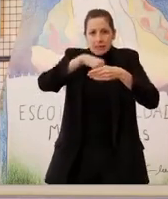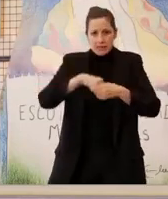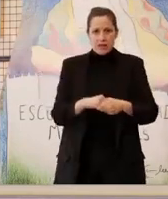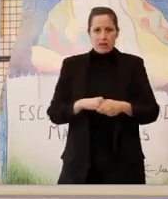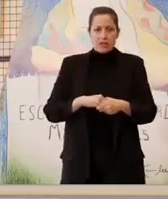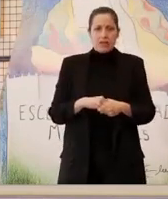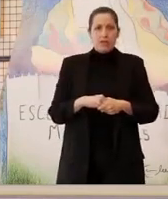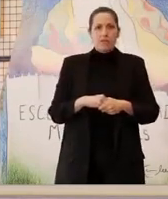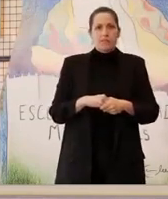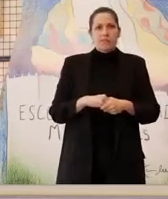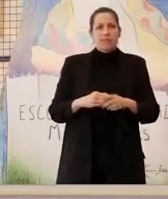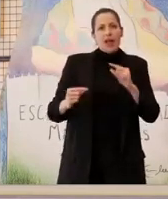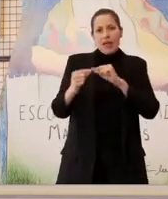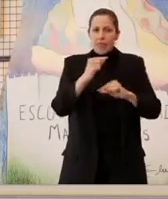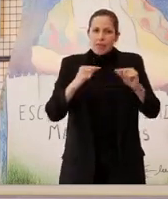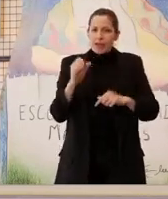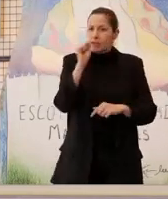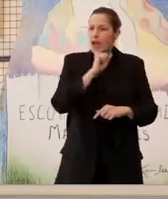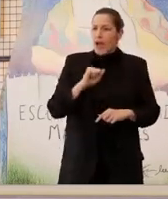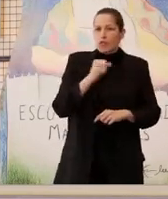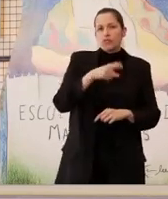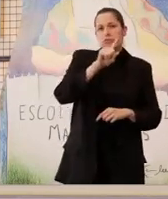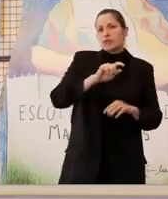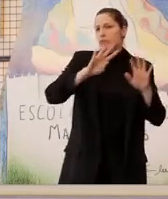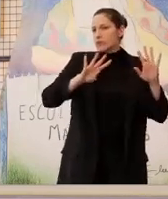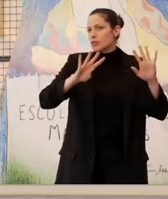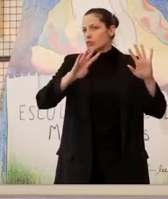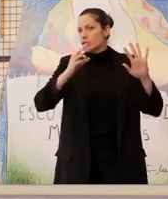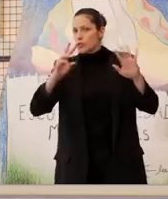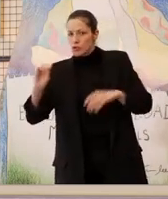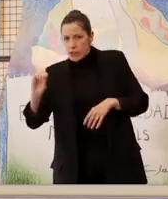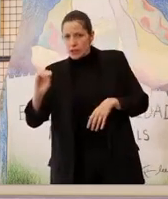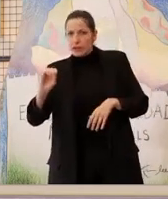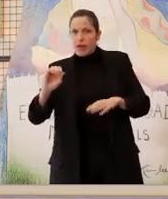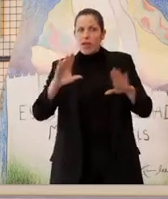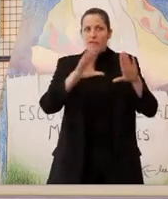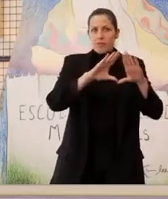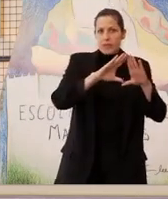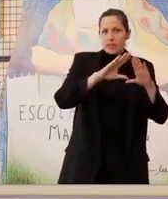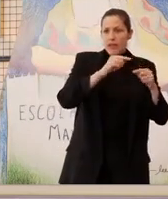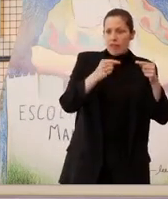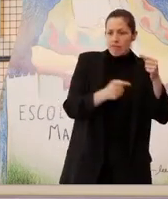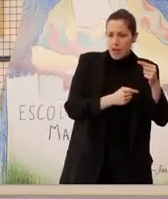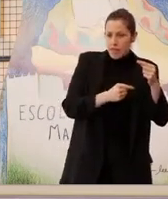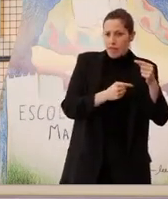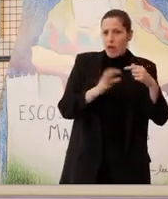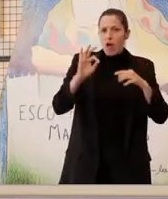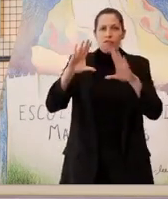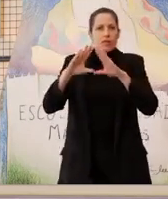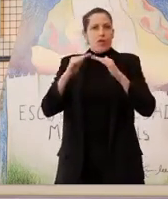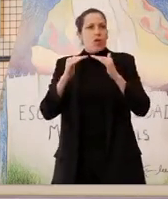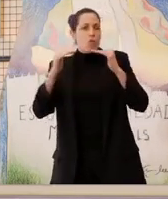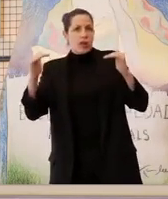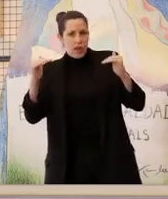en los años 80 entre el feminismo de la diferencia y el feminismo de la igualdad era un debate nuestro era un